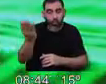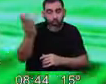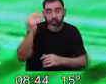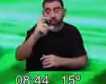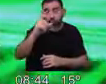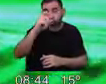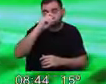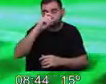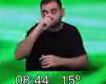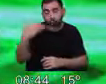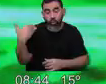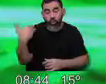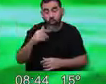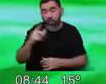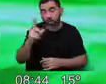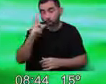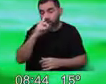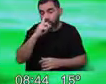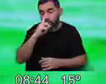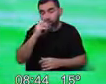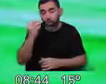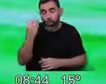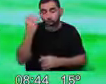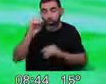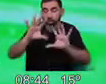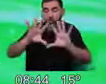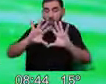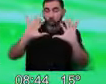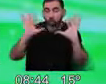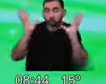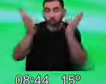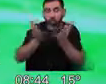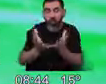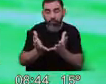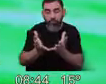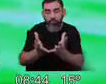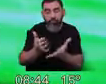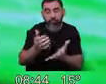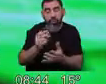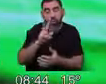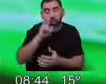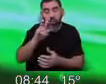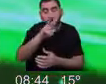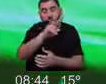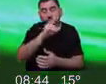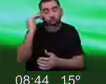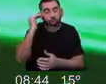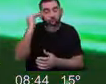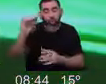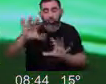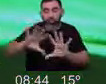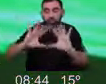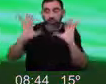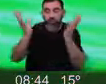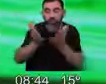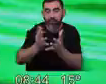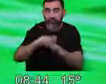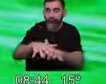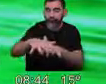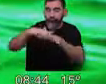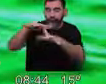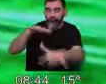Buenos Aires en el mes de junio, congreso mundial con la presencia de 2.000 docentes de todo el mundo,